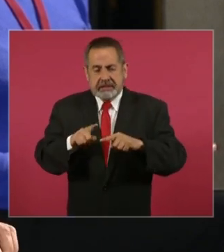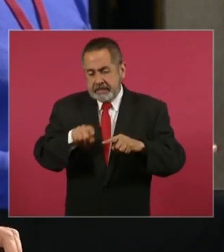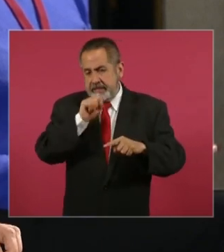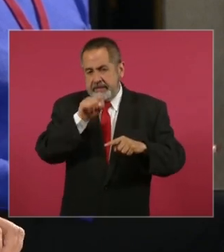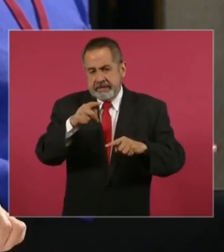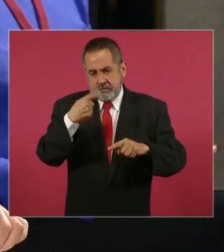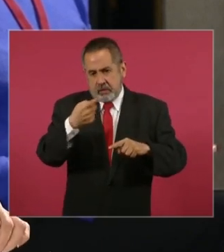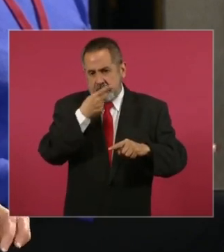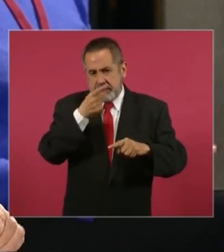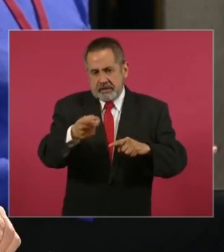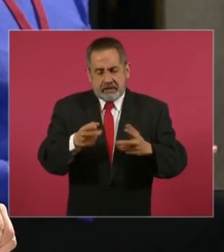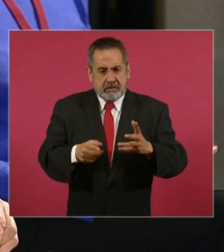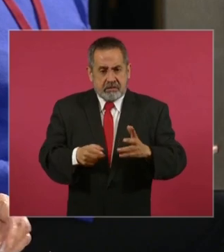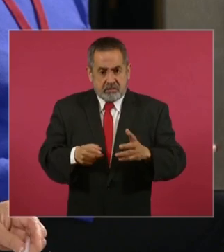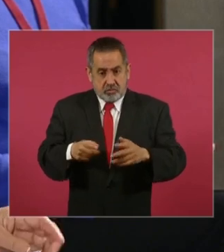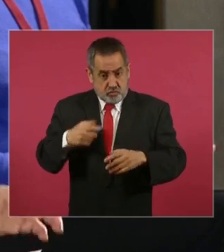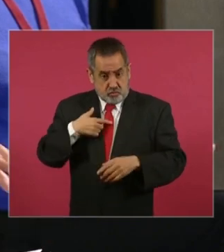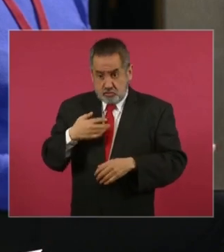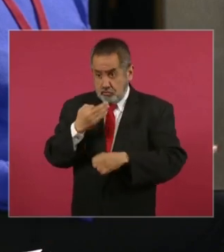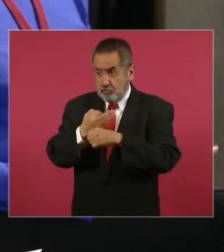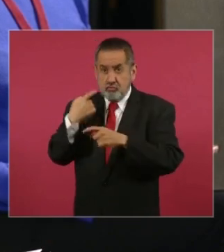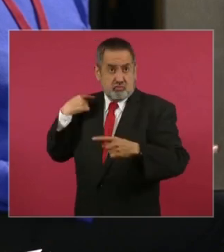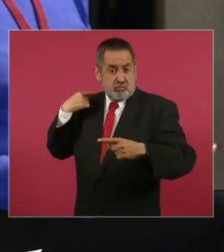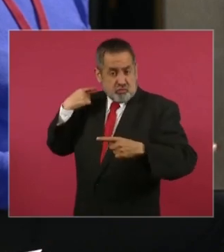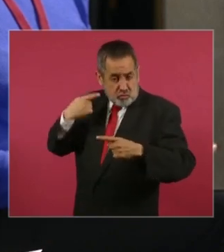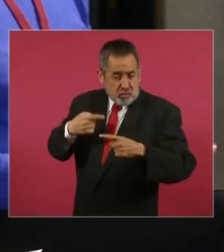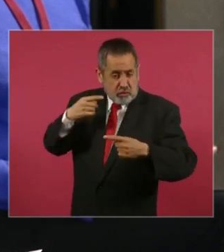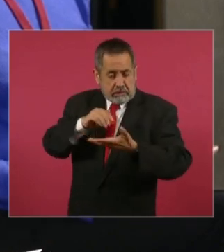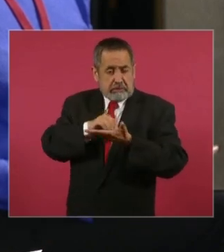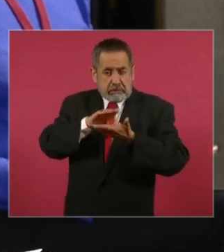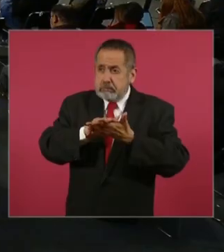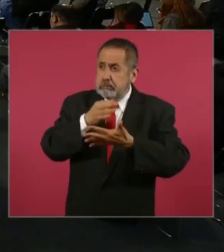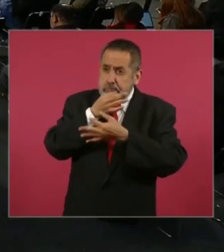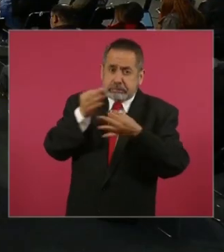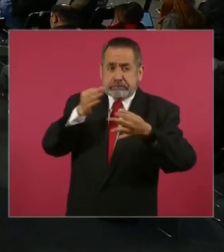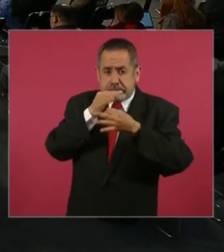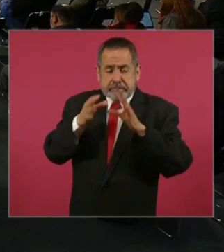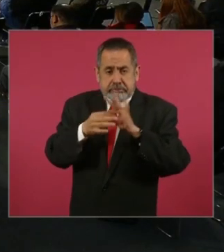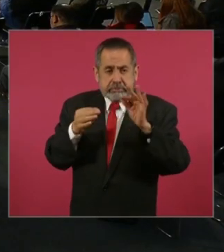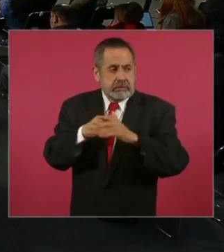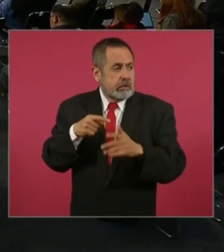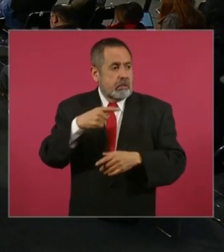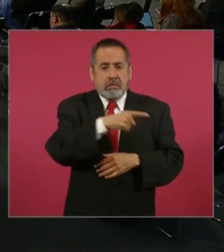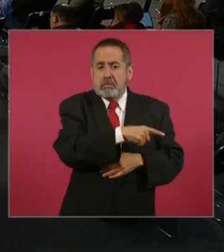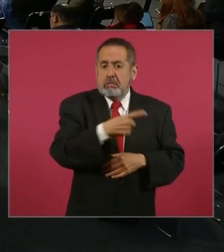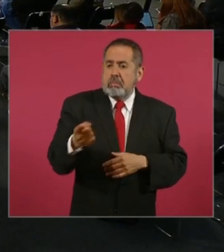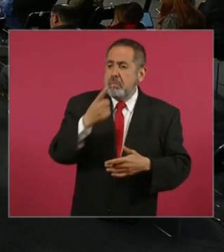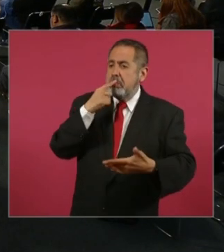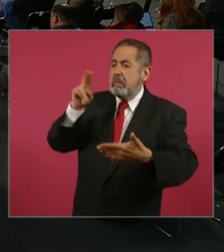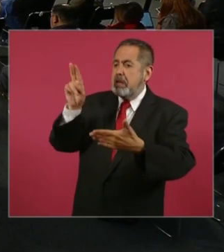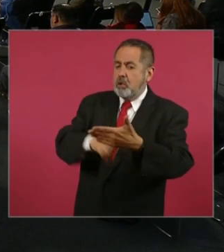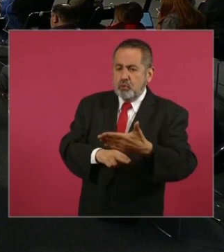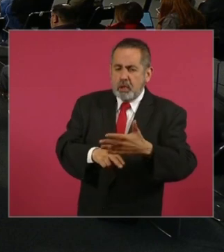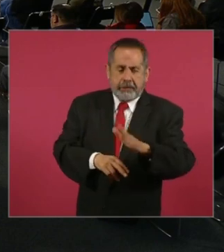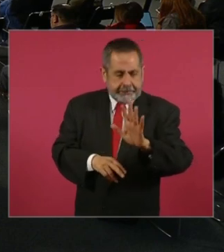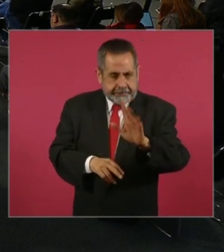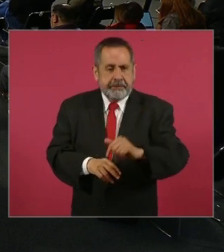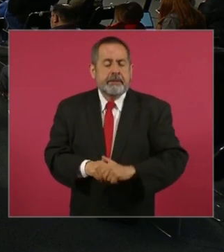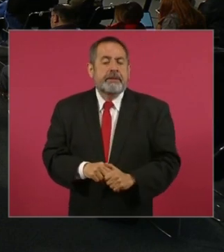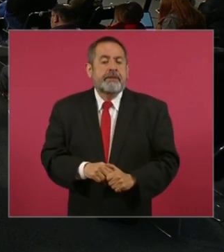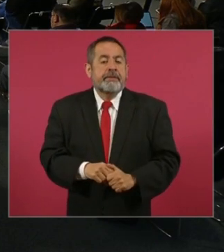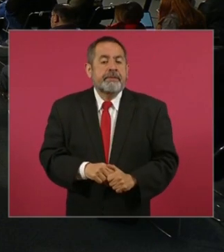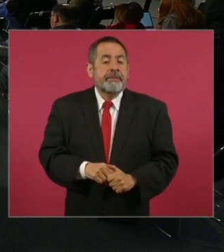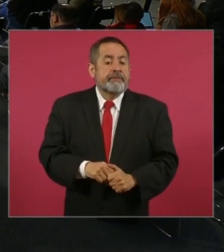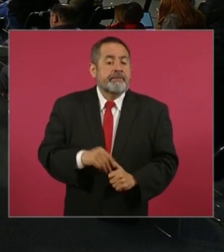decir que todo esto que venimos haciendo de que van y clausuran lo que está mal,